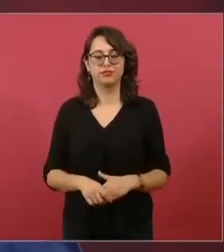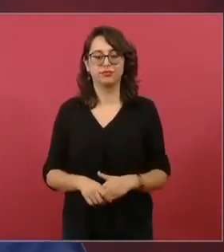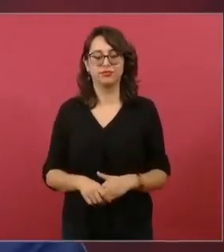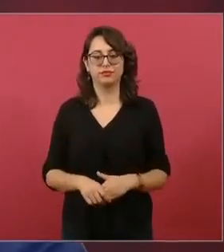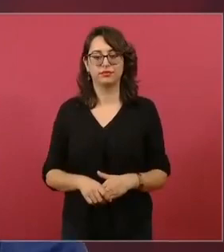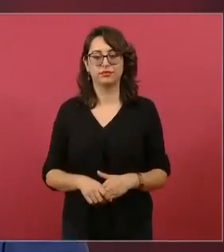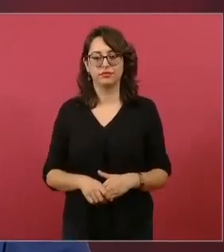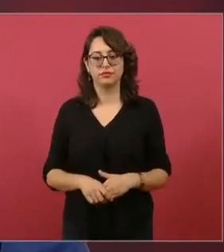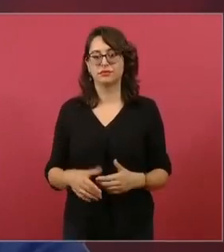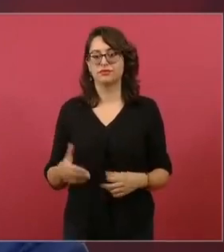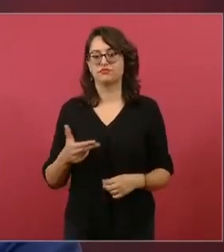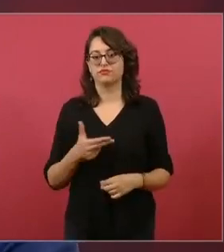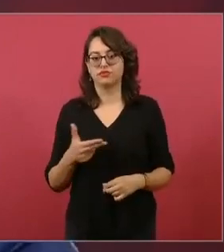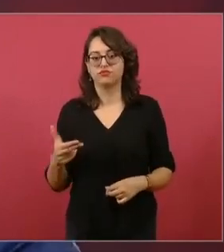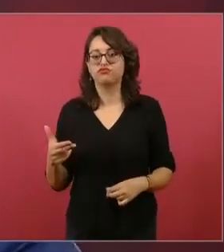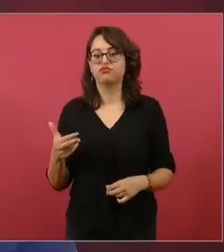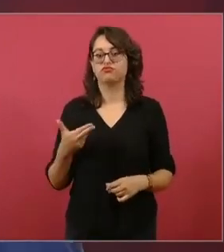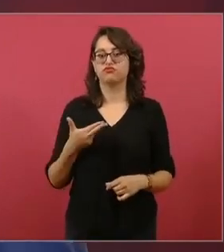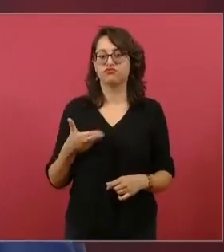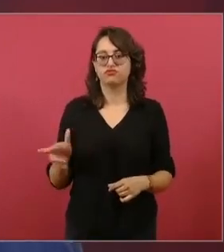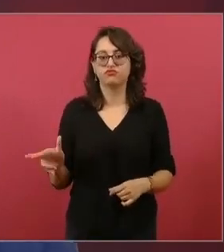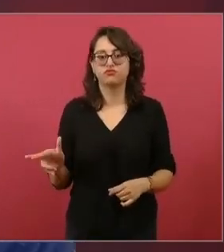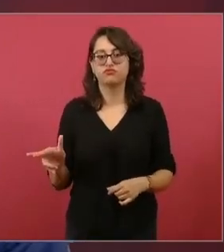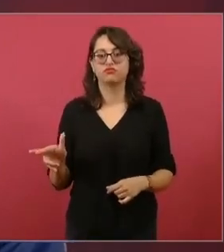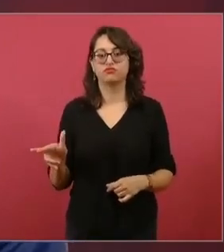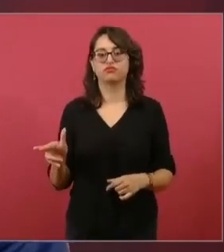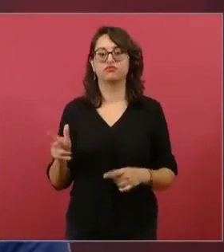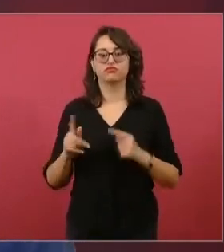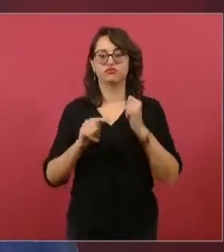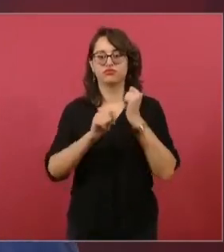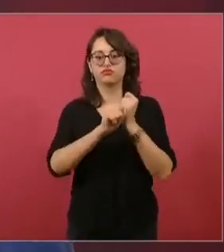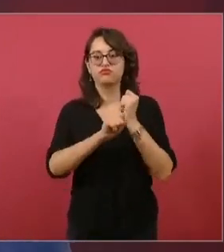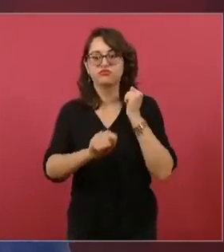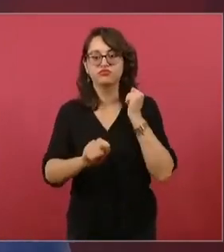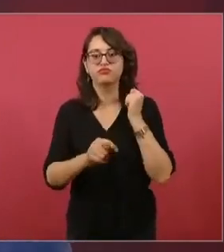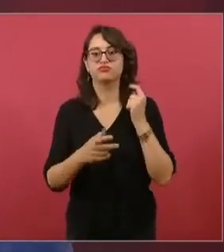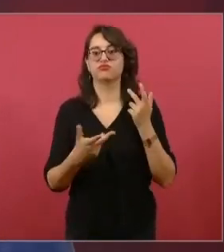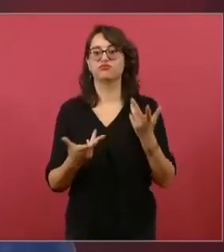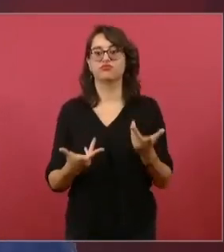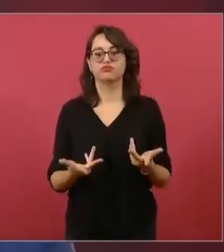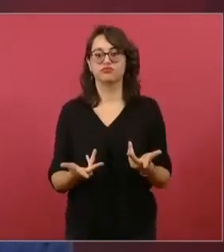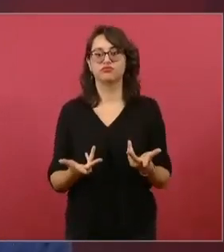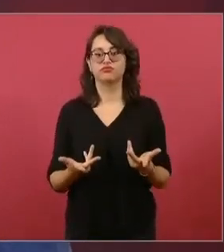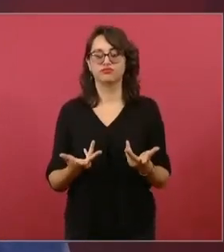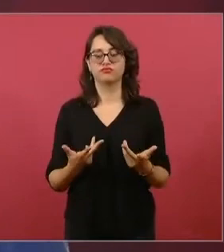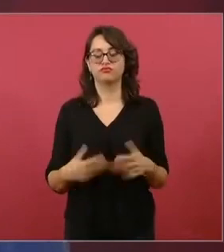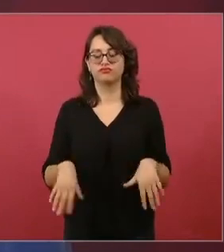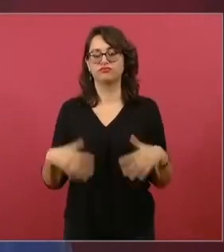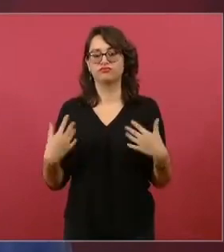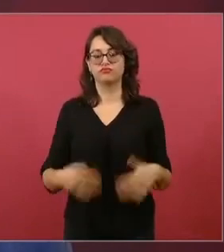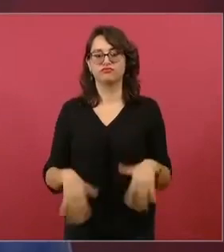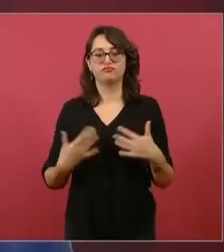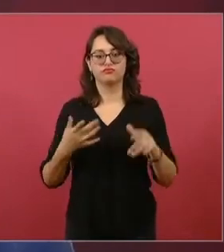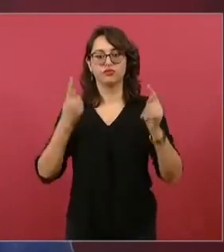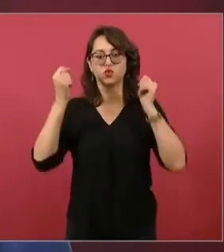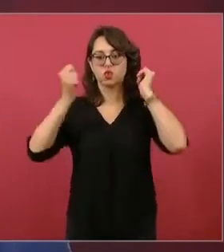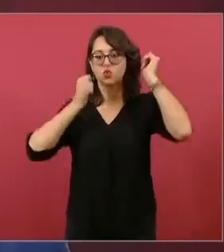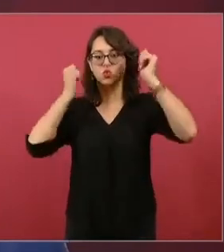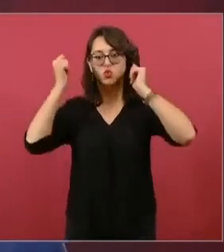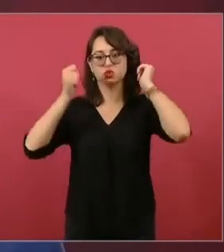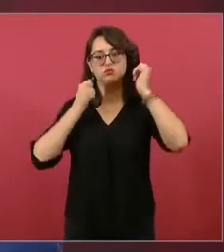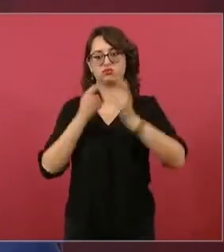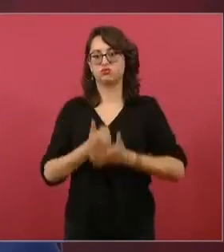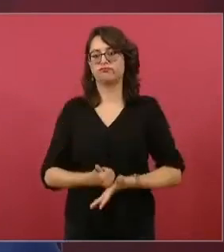los que trabajan en hoteles, en restaurantes, el transporte. Es una muy buena